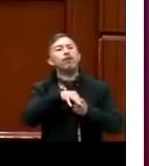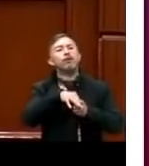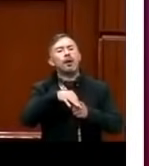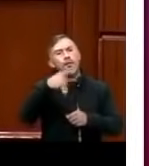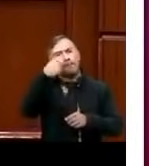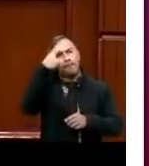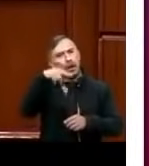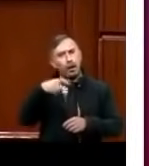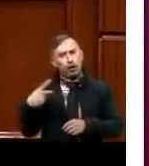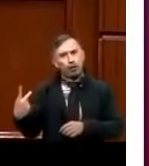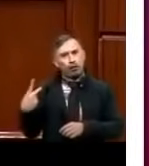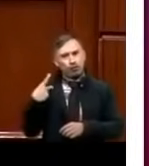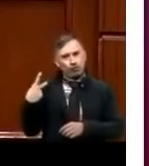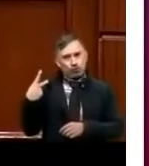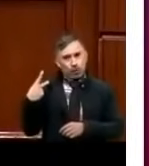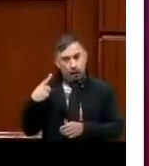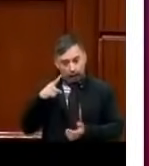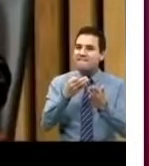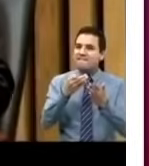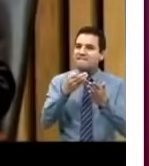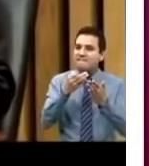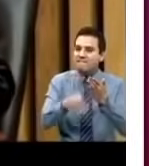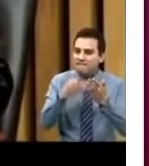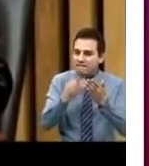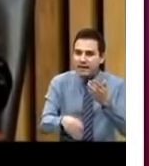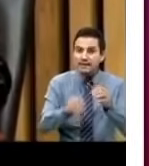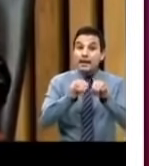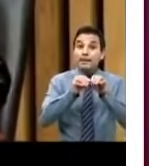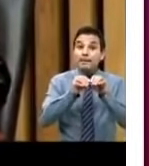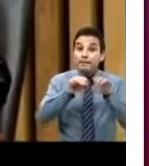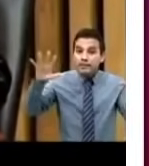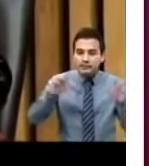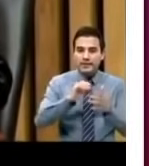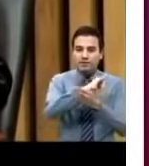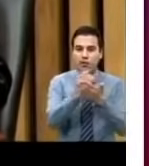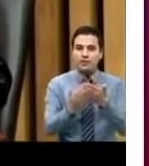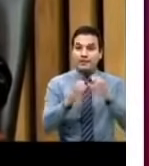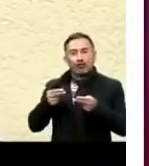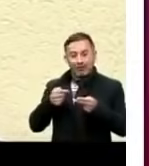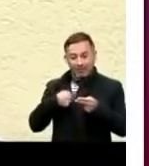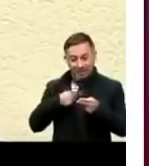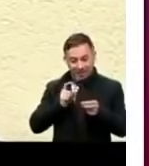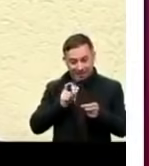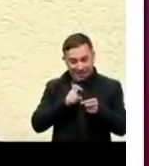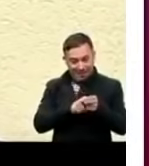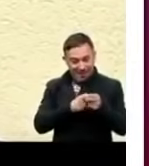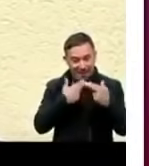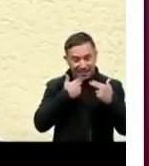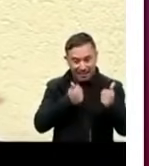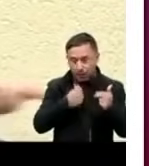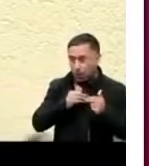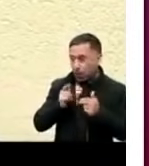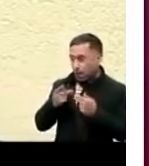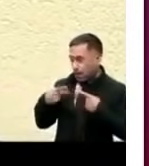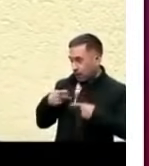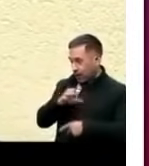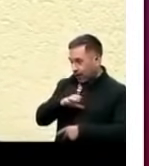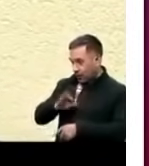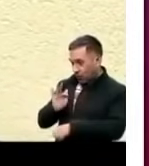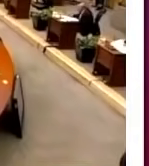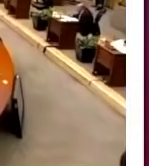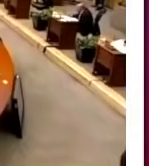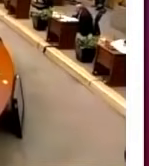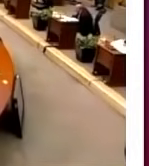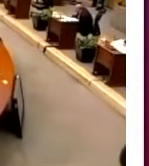89, PAN 88, PT 85, Partido Verde 84, Movimiento